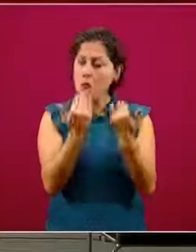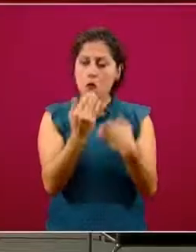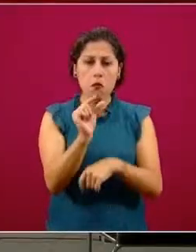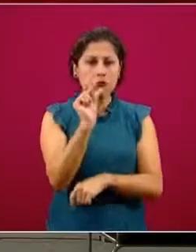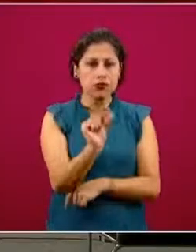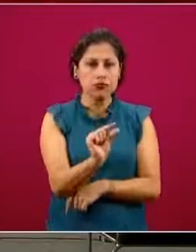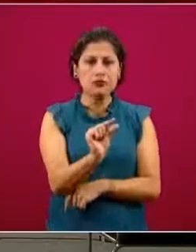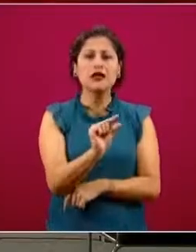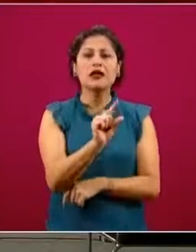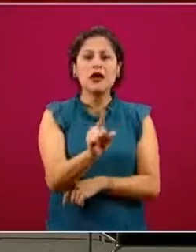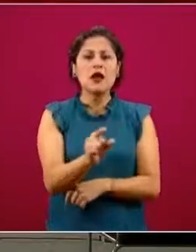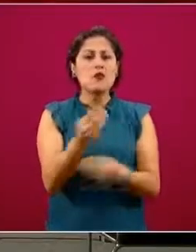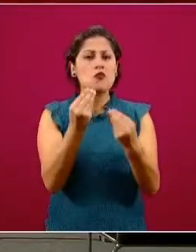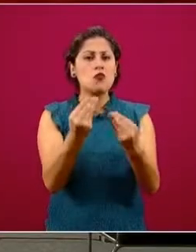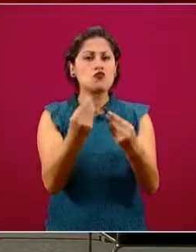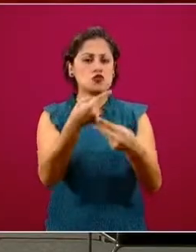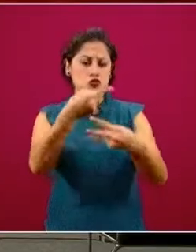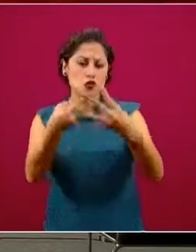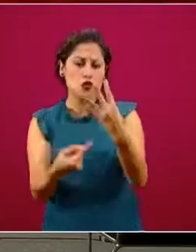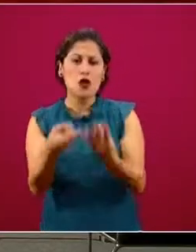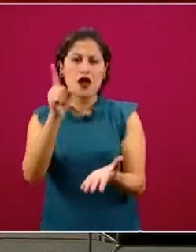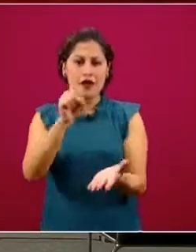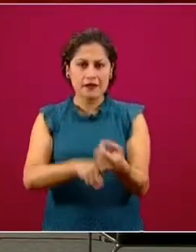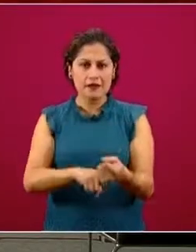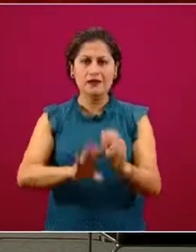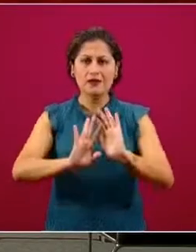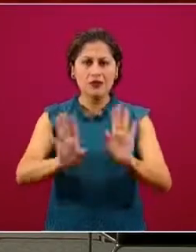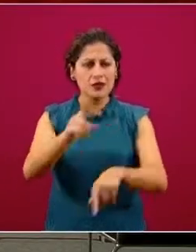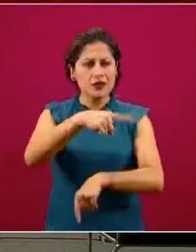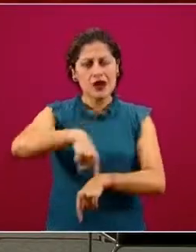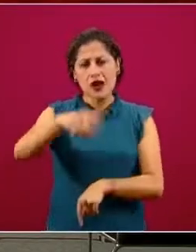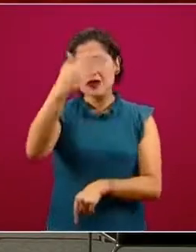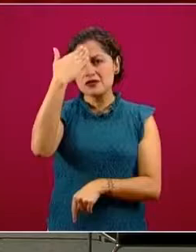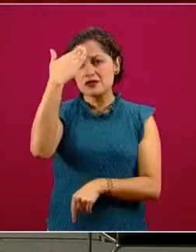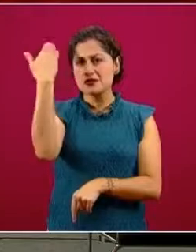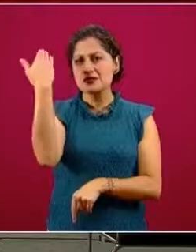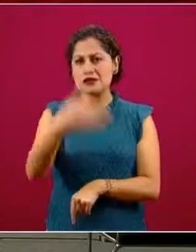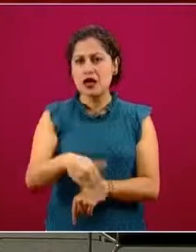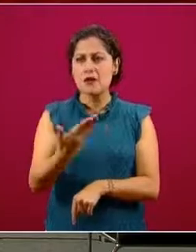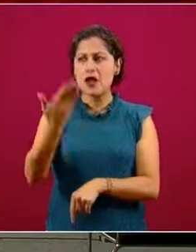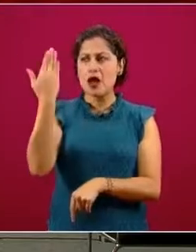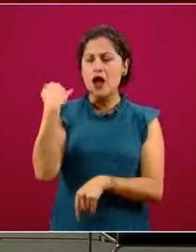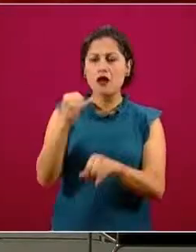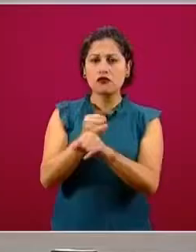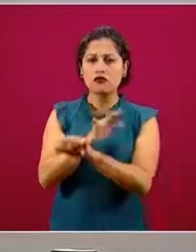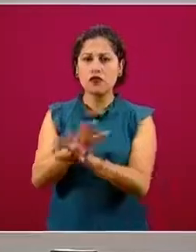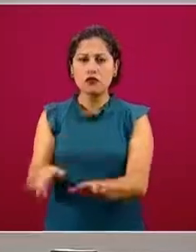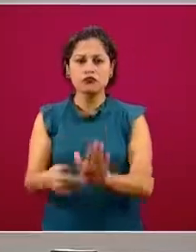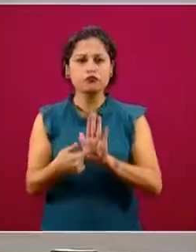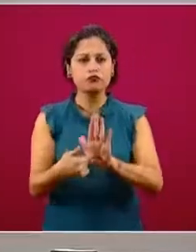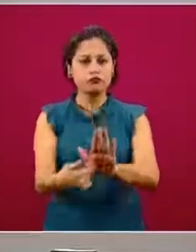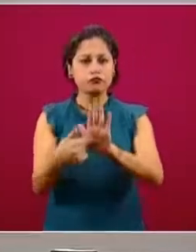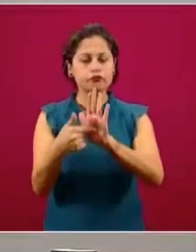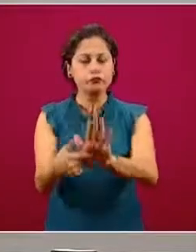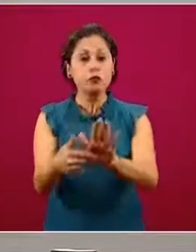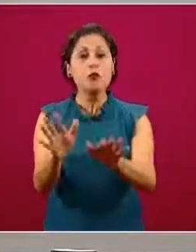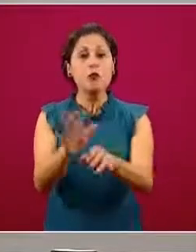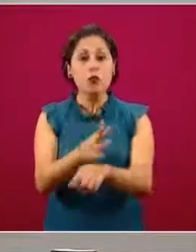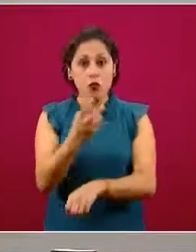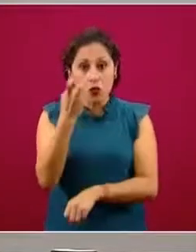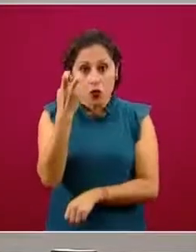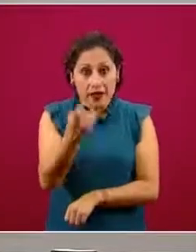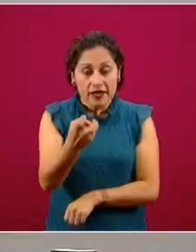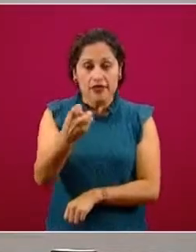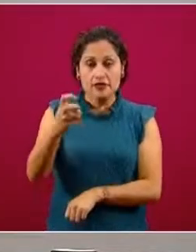productos. Esto se conoce, está perfectamente documentado y precisamente es lo que llevó al Gobierno de México a establecer